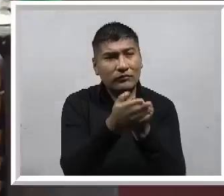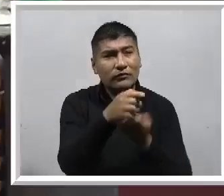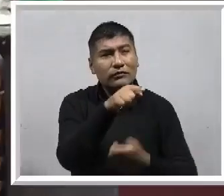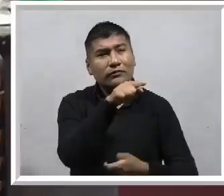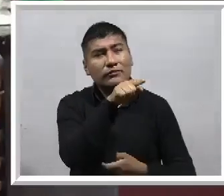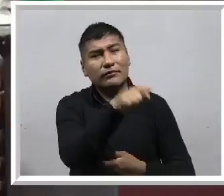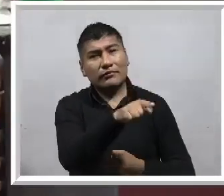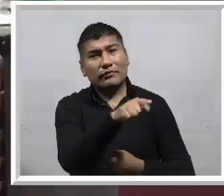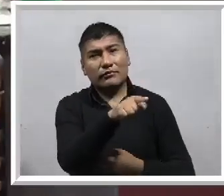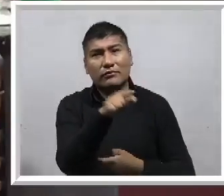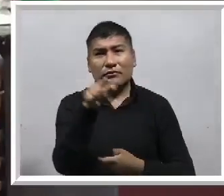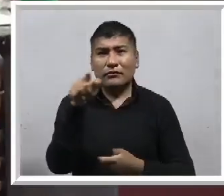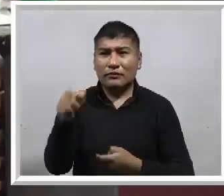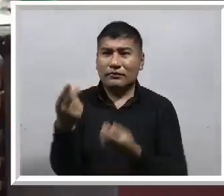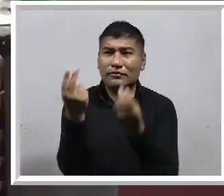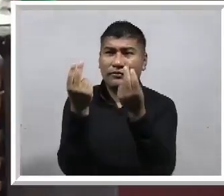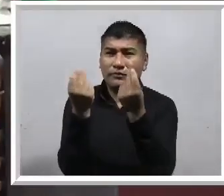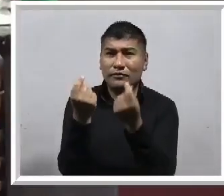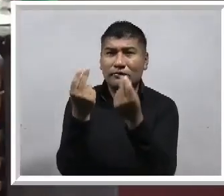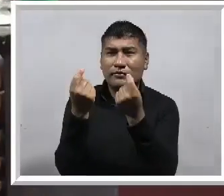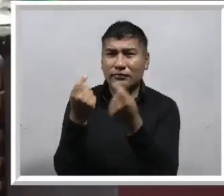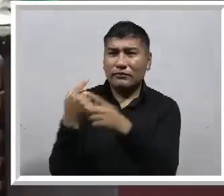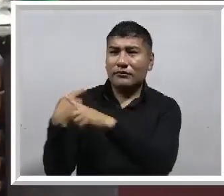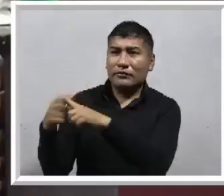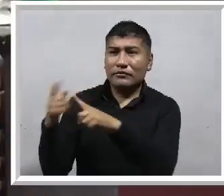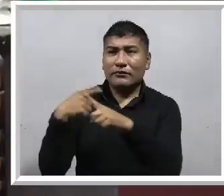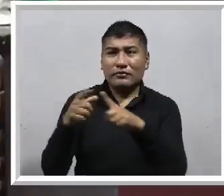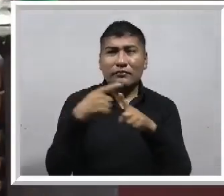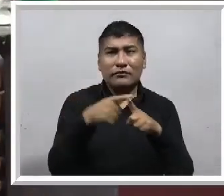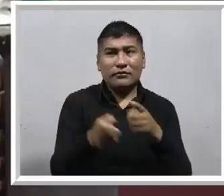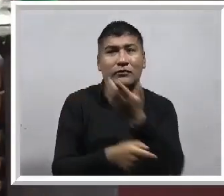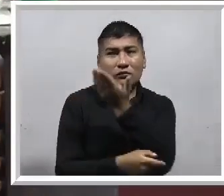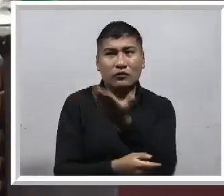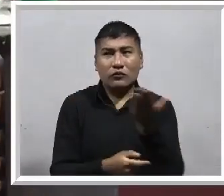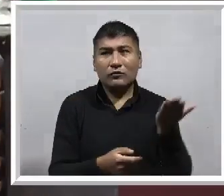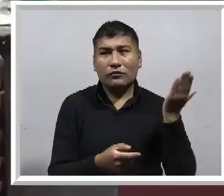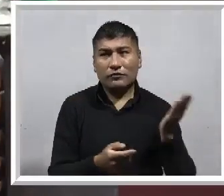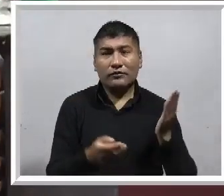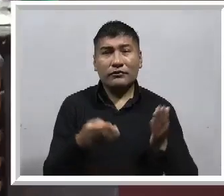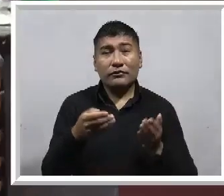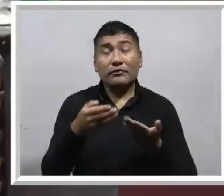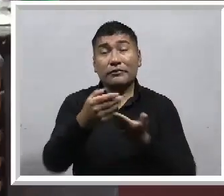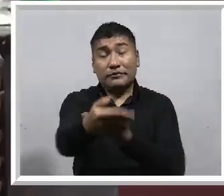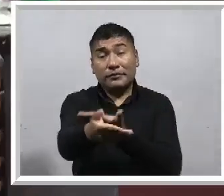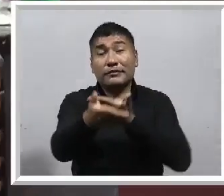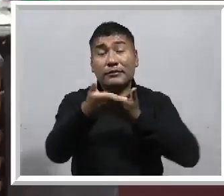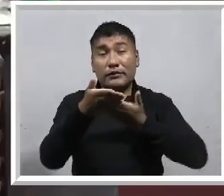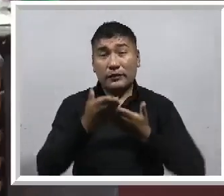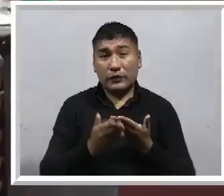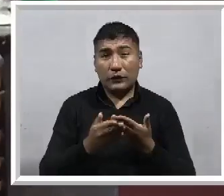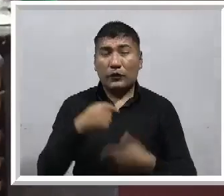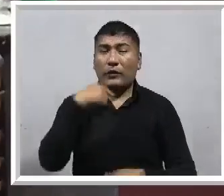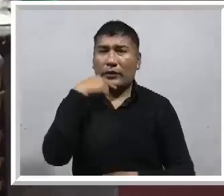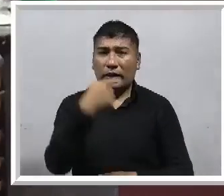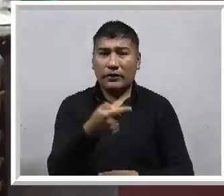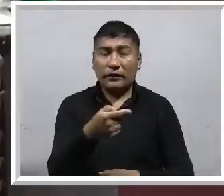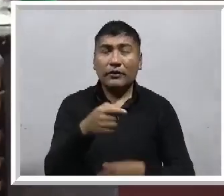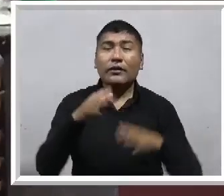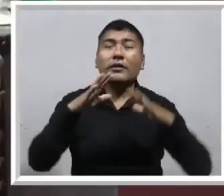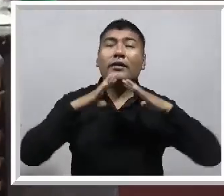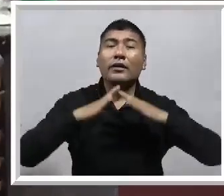economía la riqueza y demás cosas o sea Nos invita nos dice